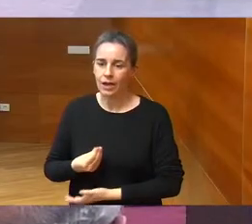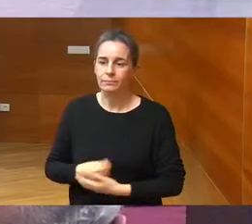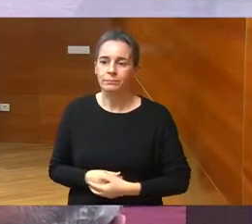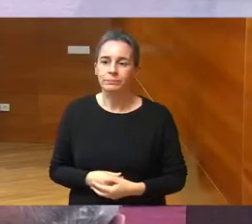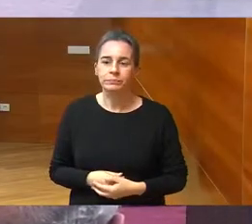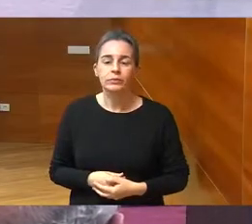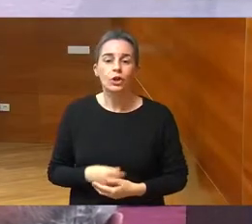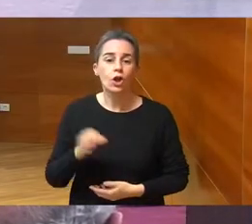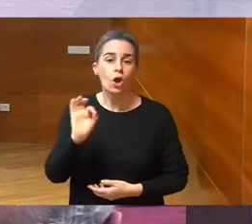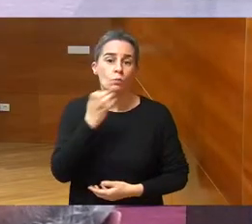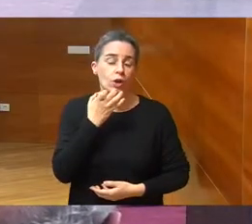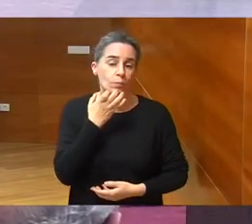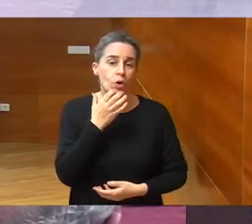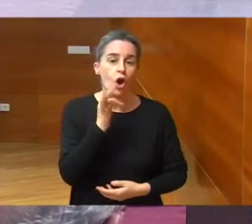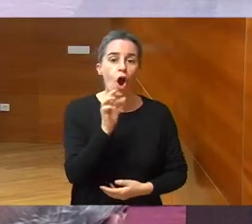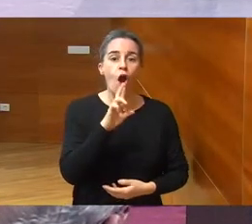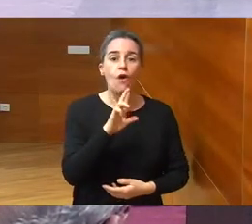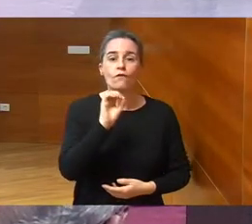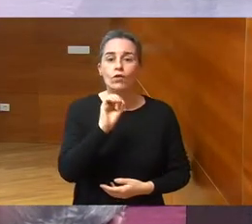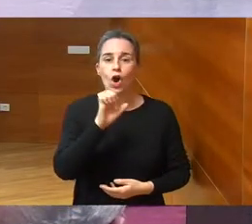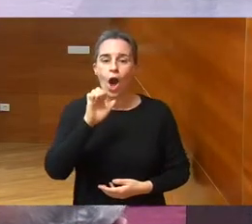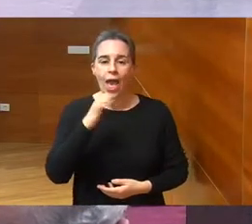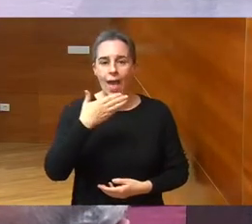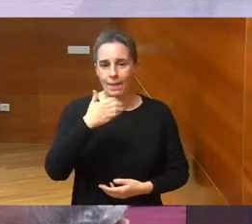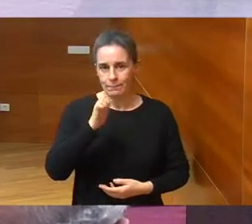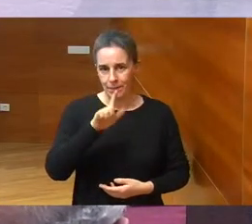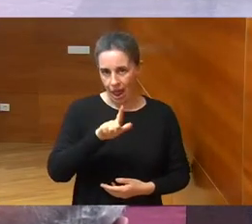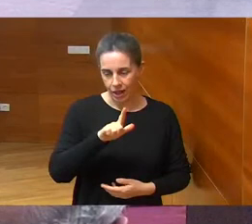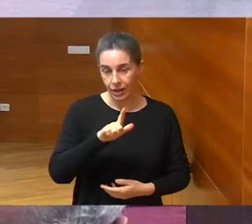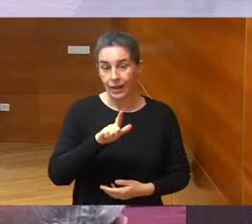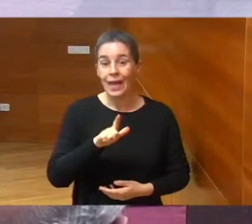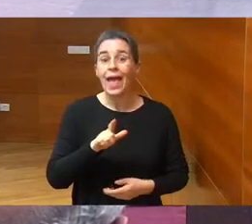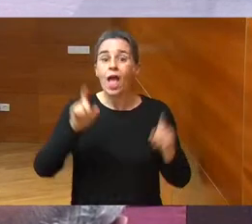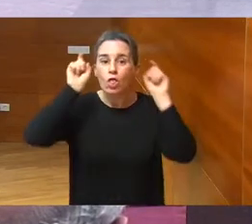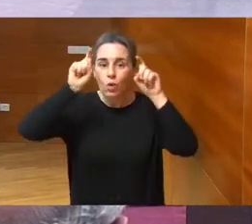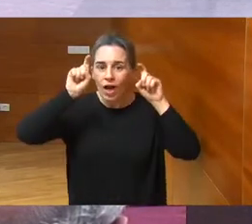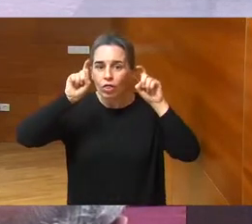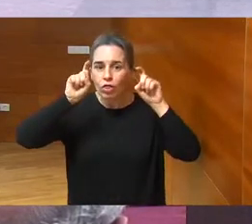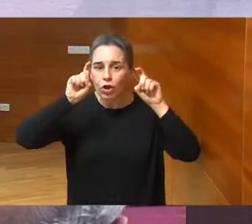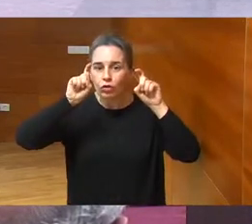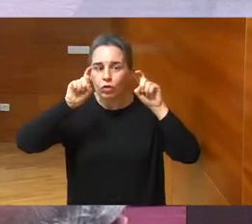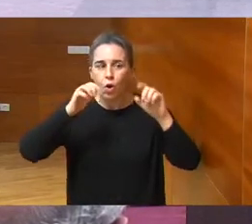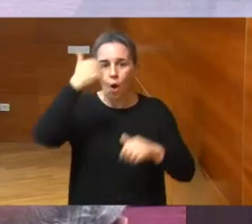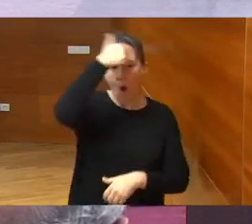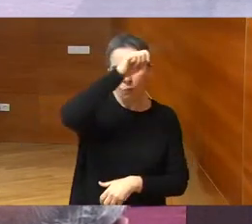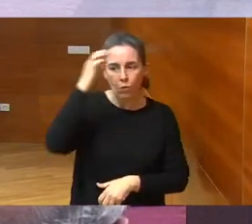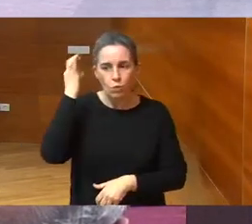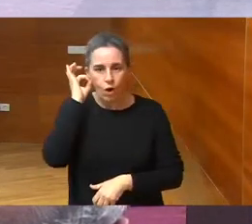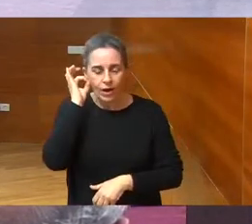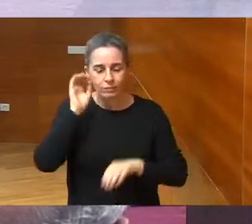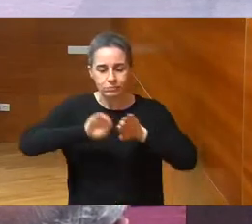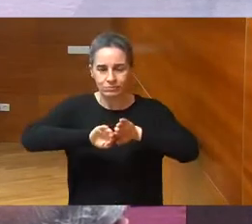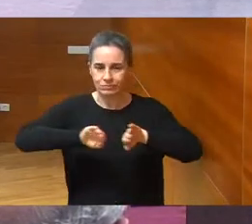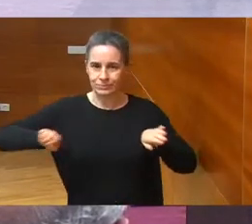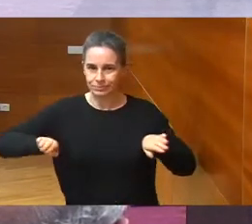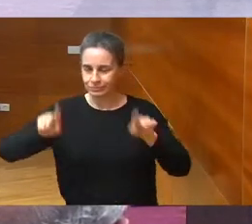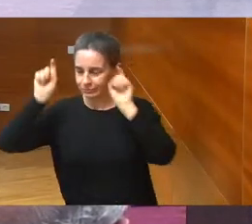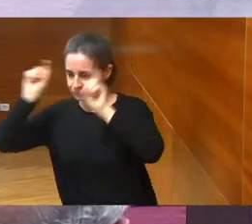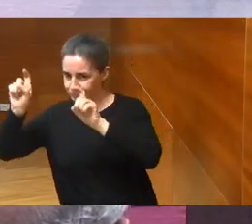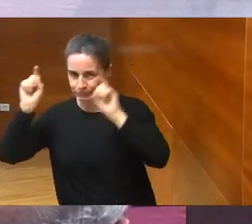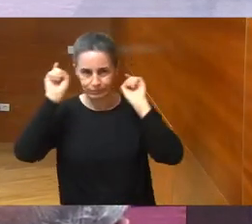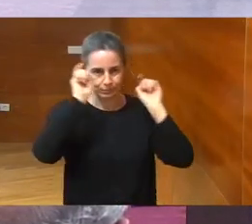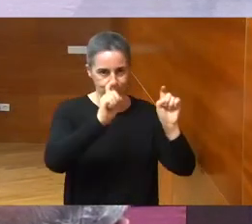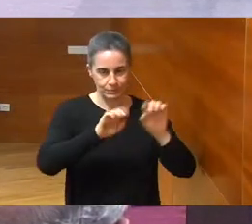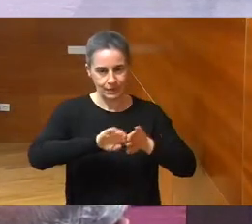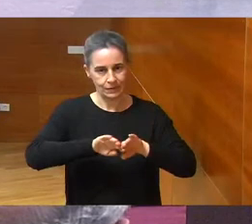siempre o froebel a educación se fafía separada por sexos para hacerse una idea